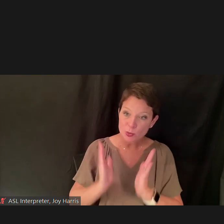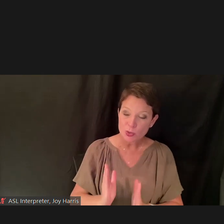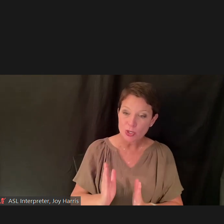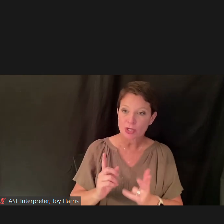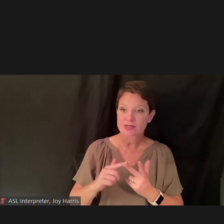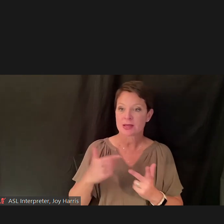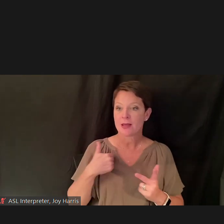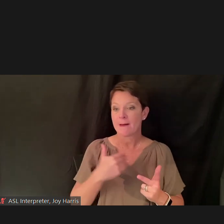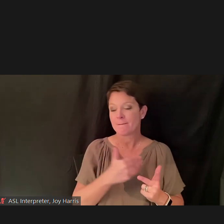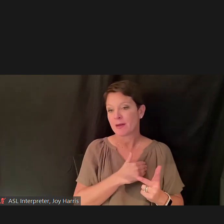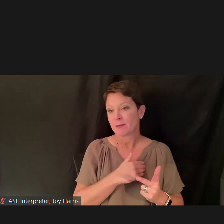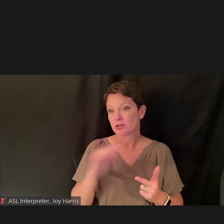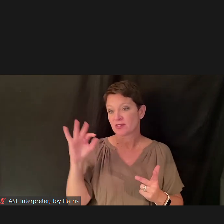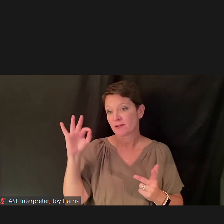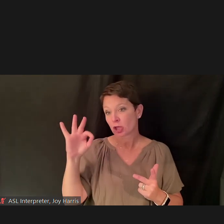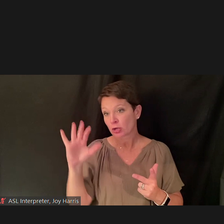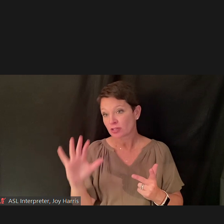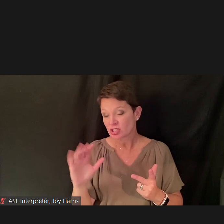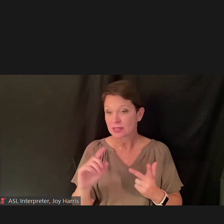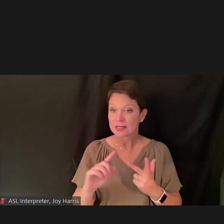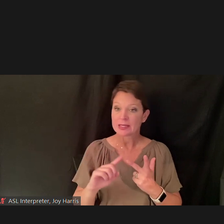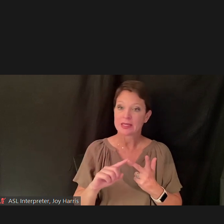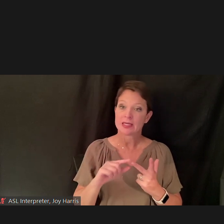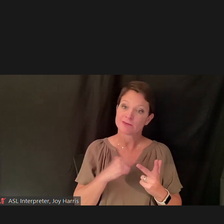redes sociales reconocidas,